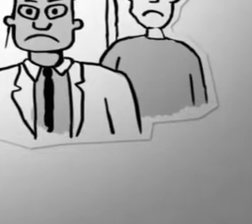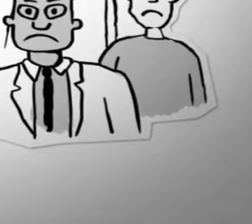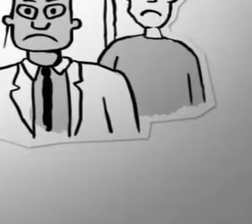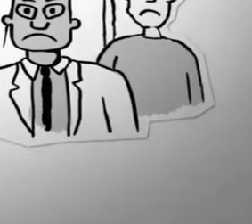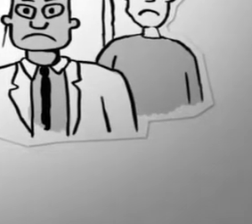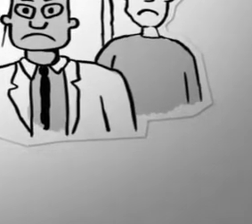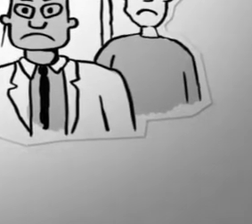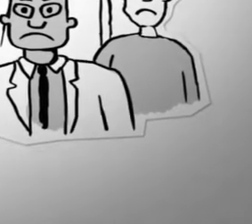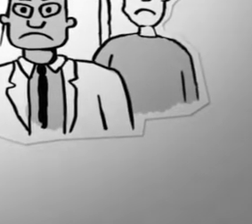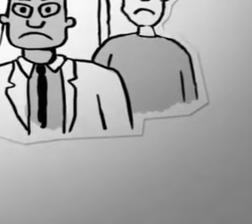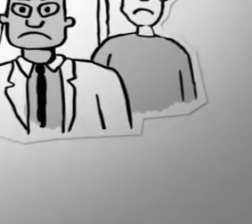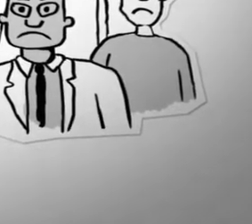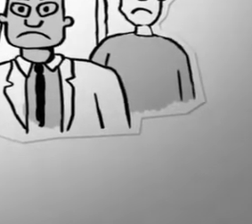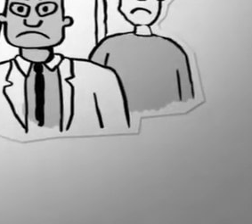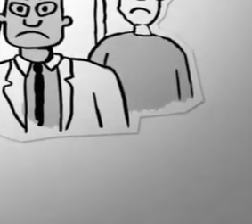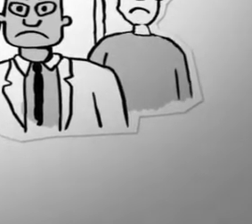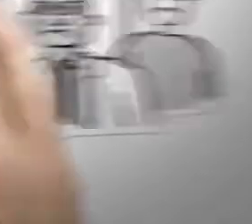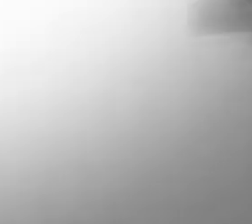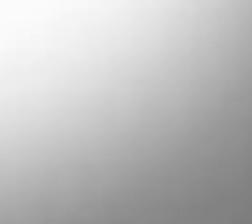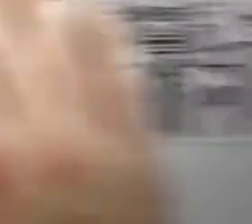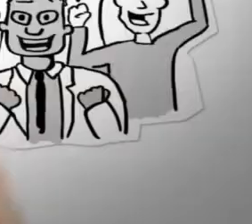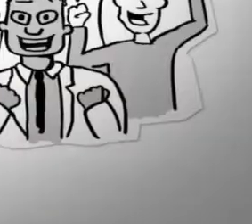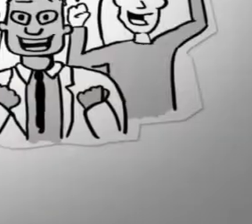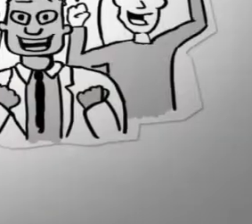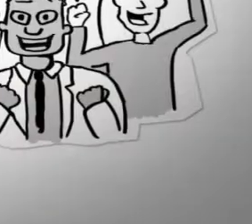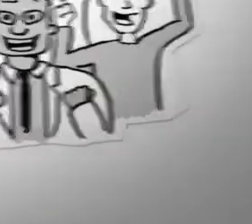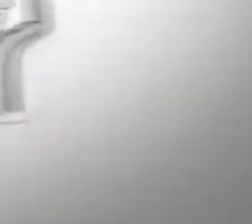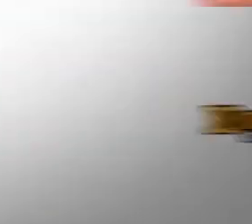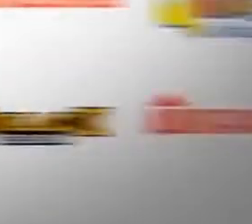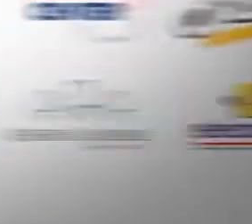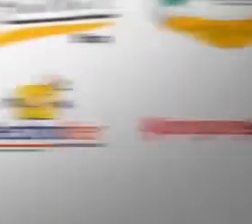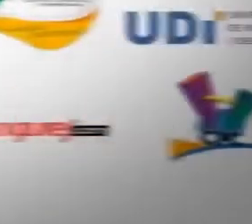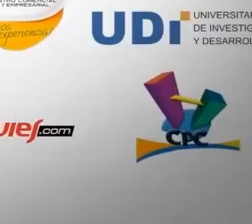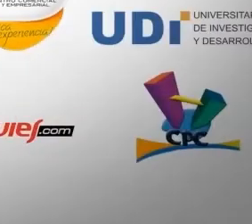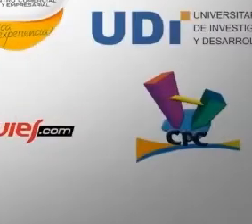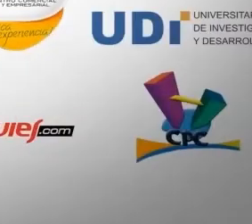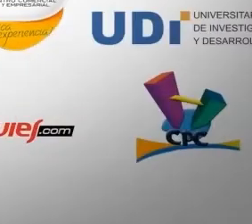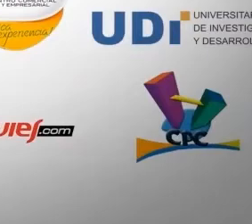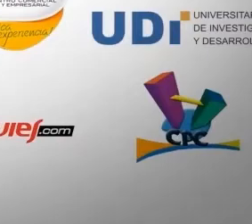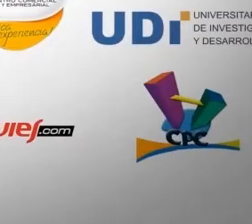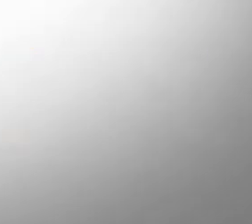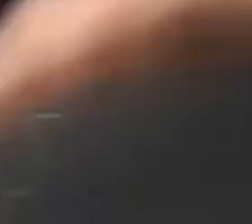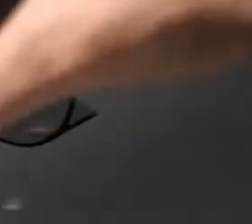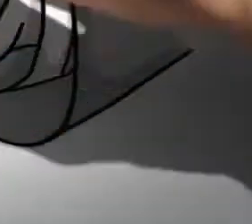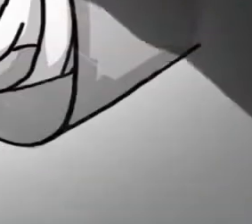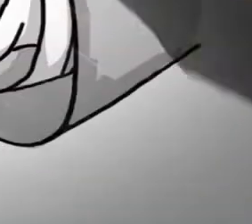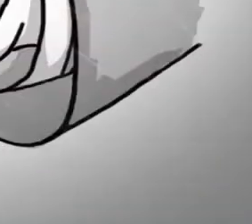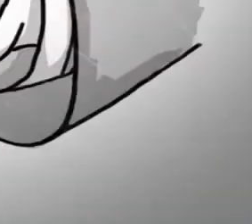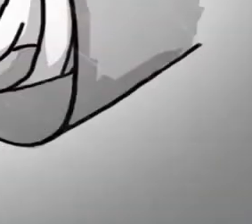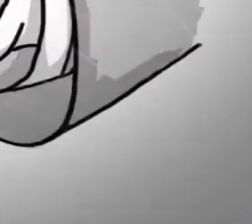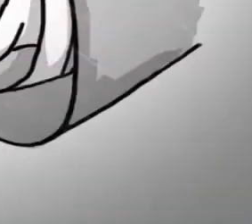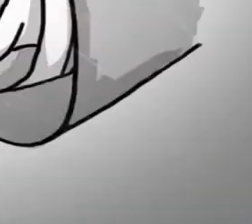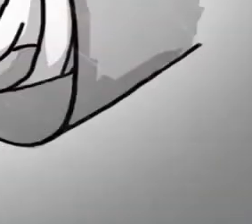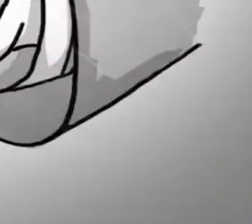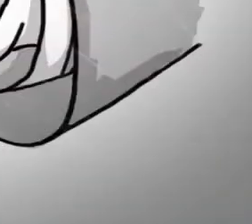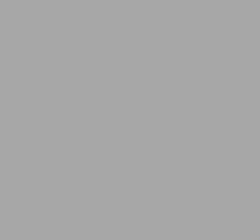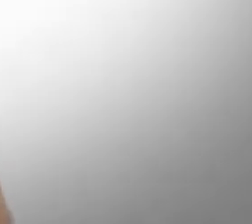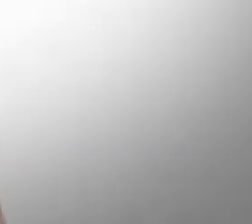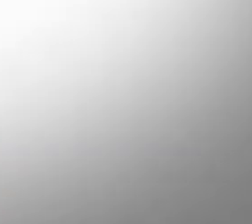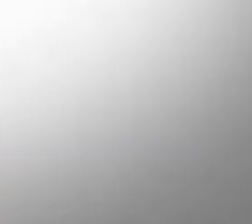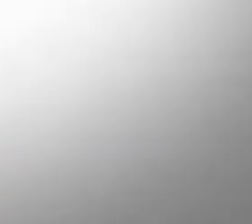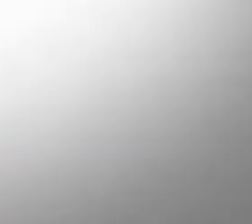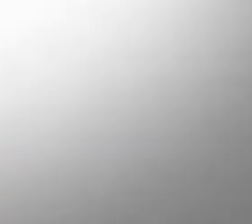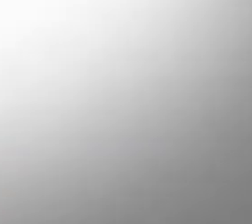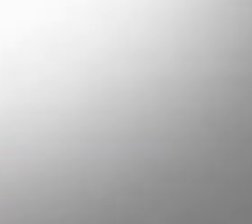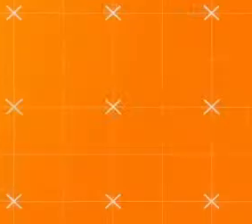A las marcas que hacen parte de la evolución de la publicidad. Solo faltas tú. Digital Publicity.